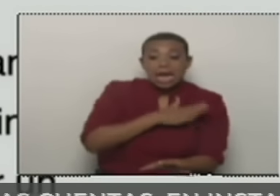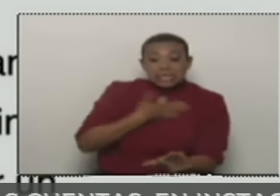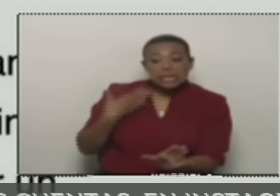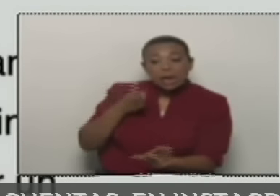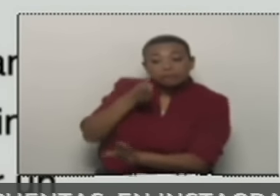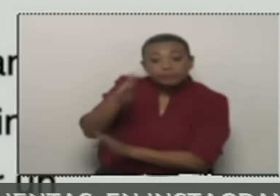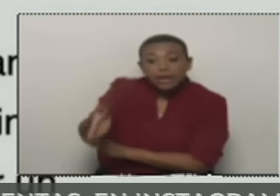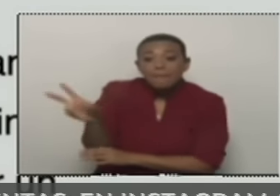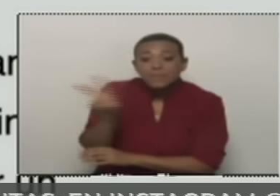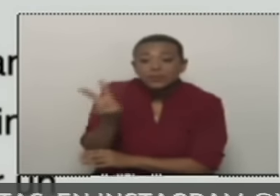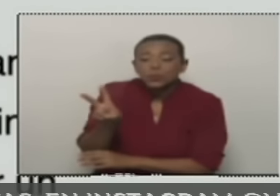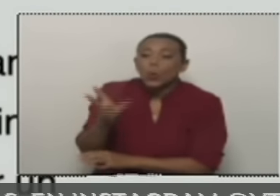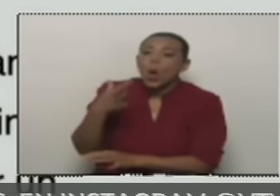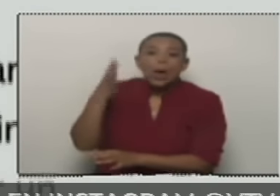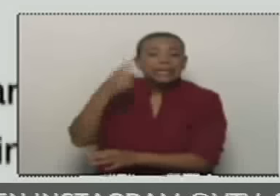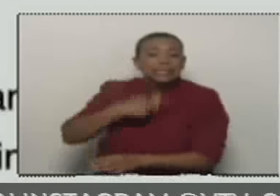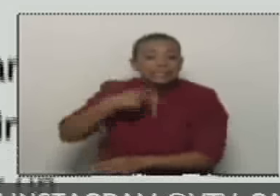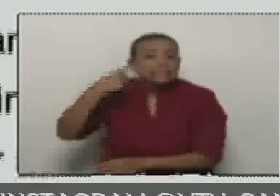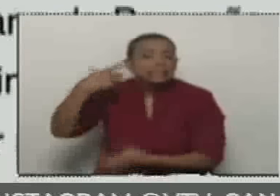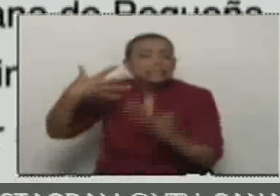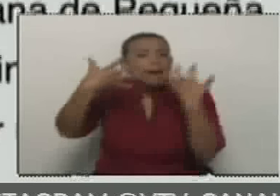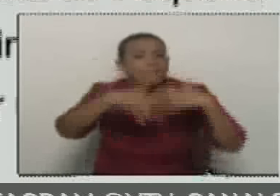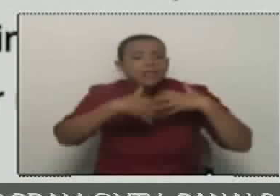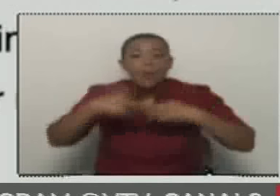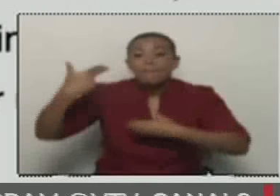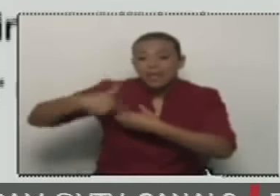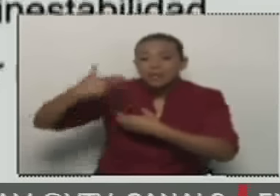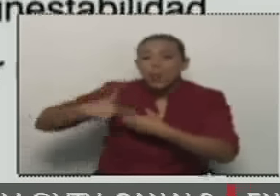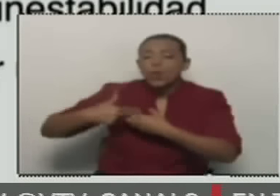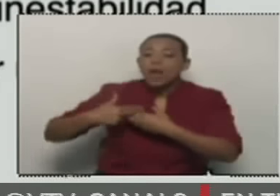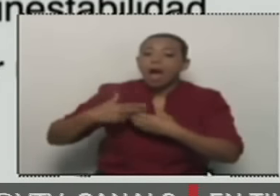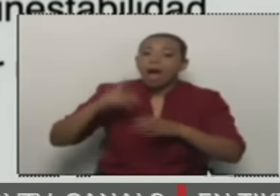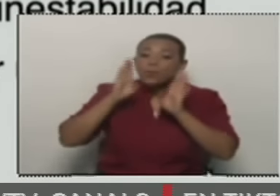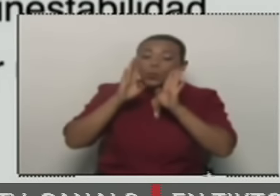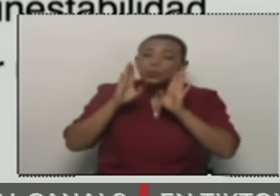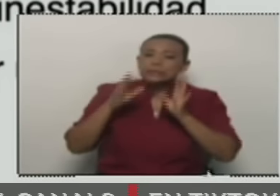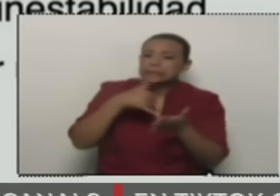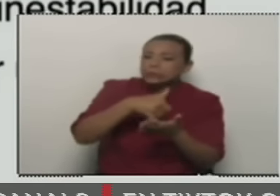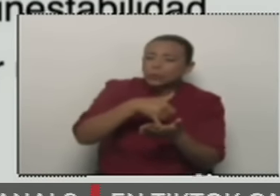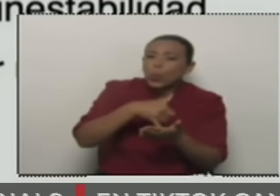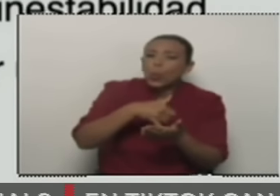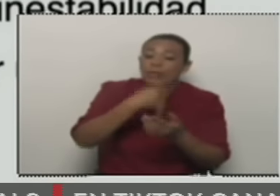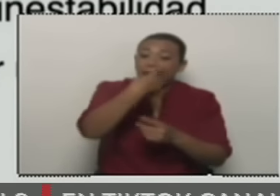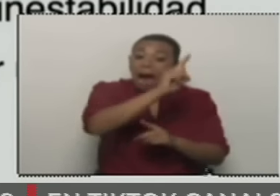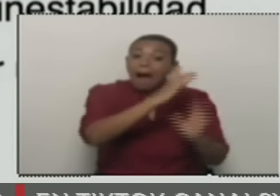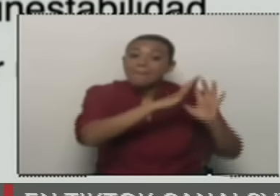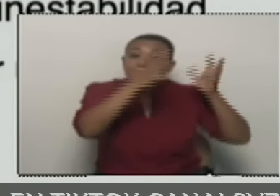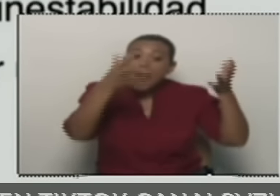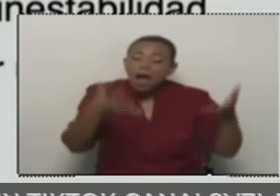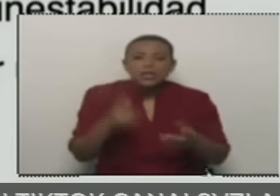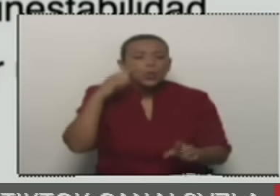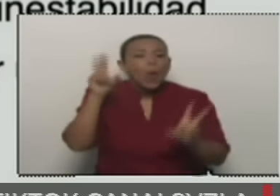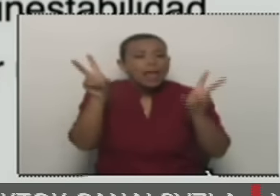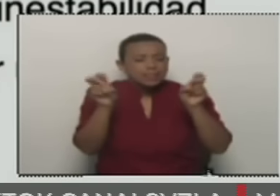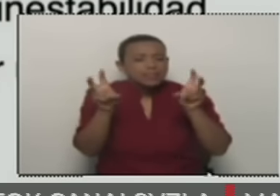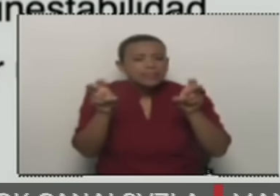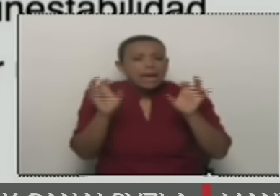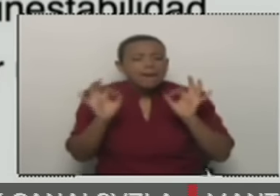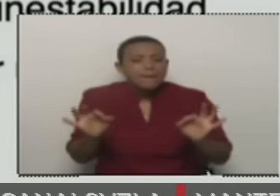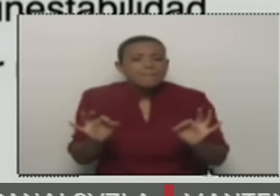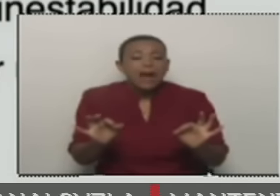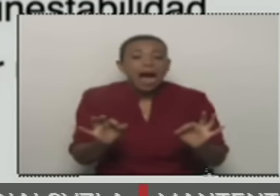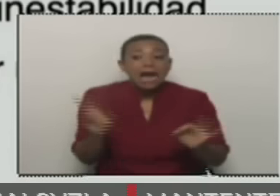Venezolana de Pequeña y Mediana Industria Petrolera, acotó que la inestabilidad que hay en el planeta